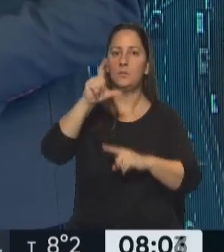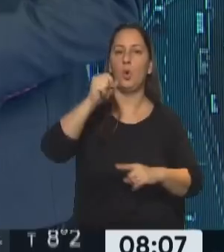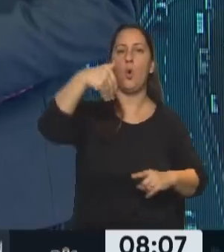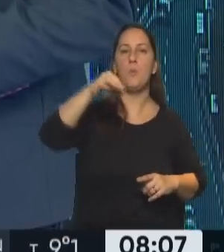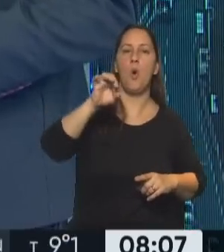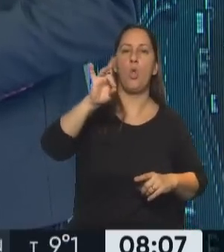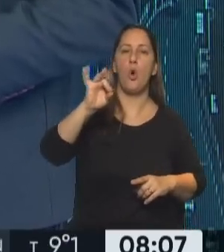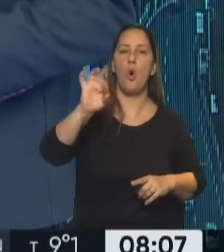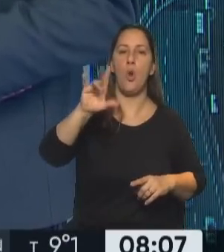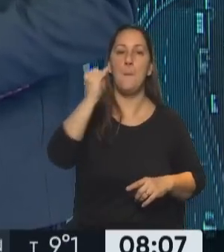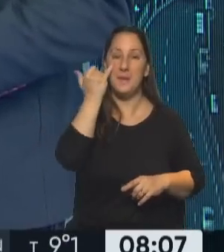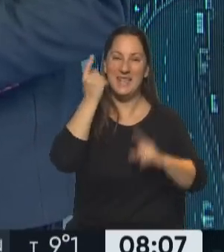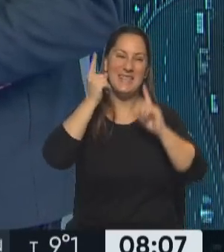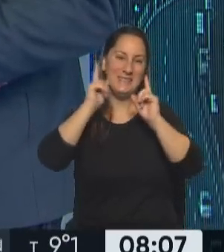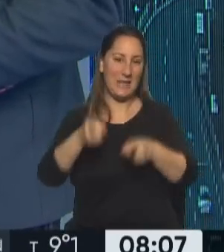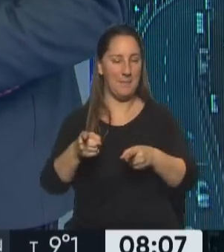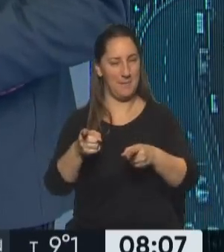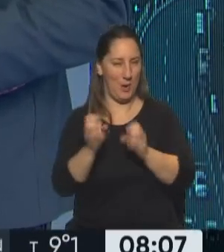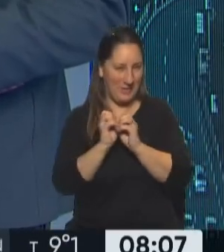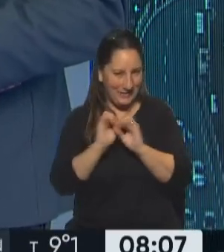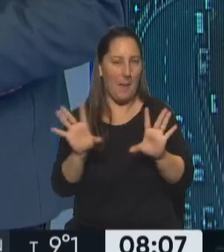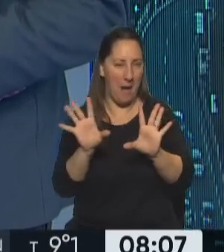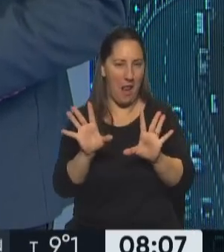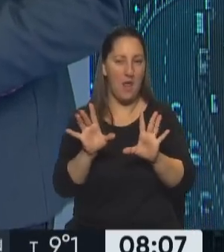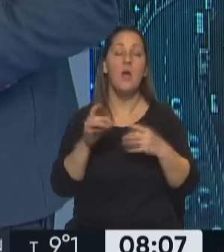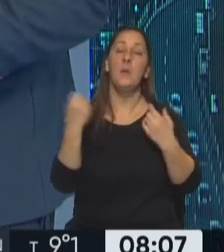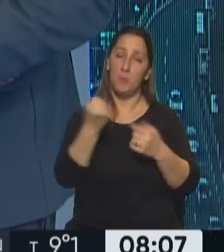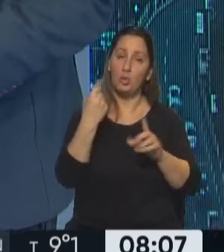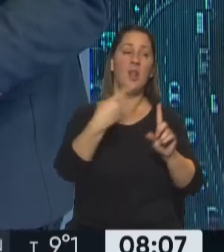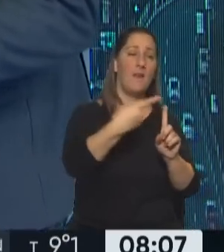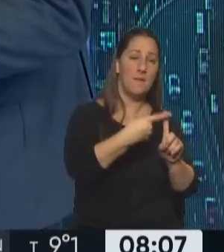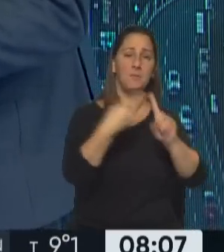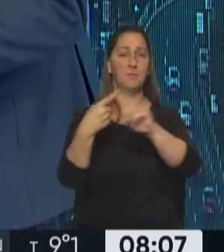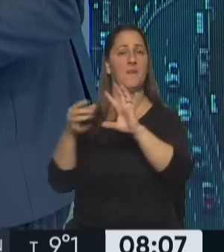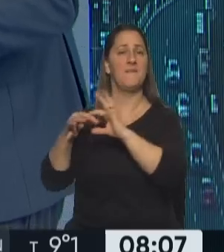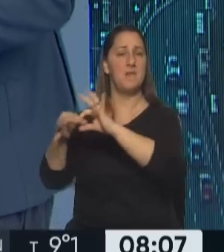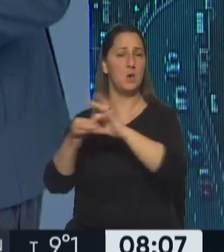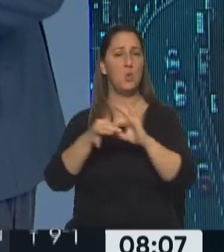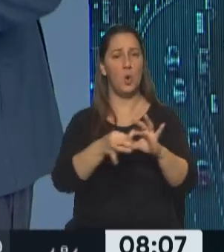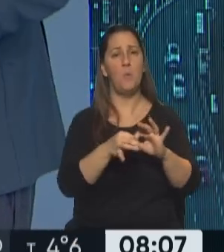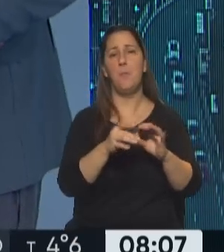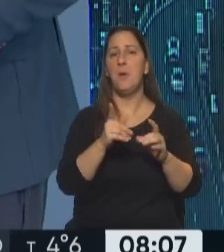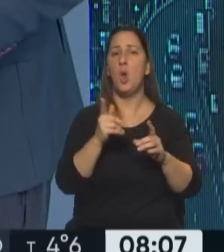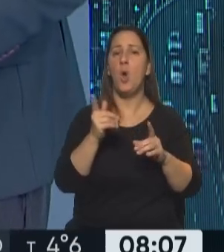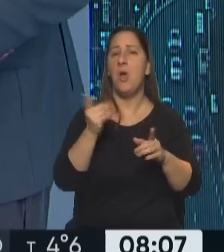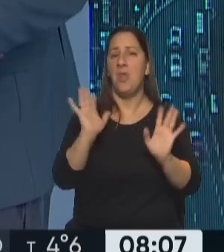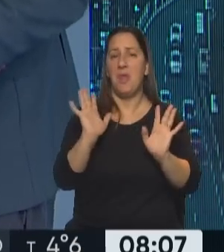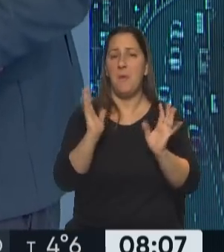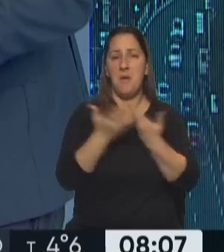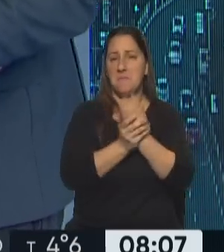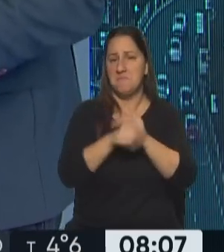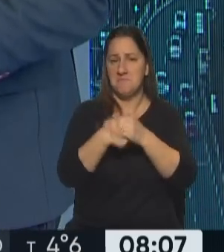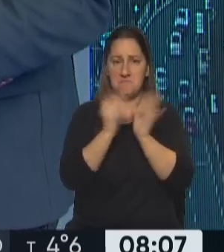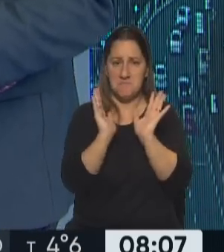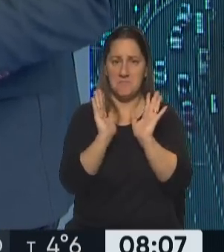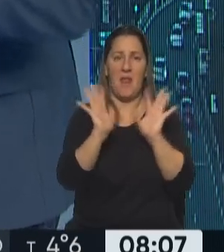es. No debería serlo, ¿no? O sea, está bueno lo que decís de los vínculos, aunque la verdad que debería haber una independencia y un tratamiento por parte de Comodoro Pi que no tendría que ver